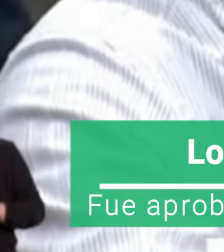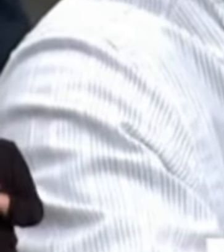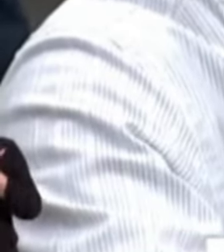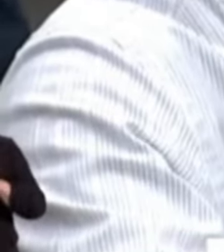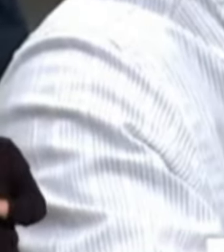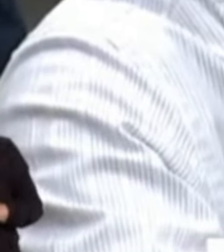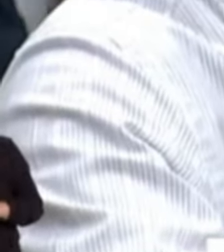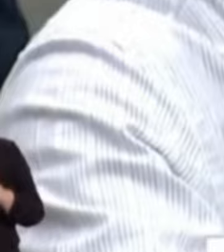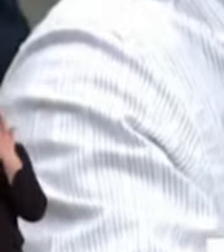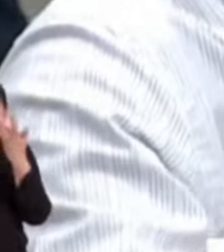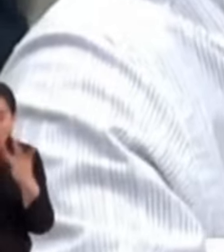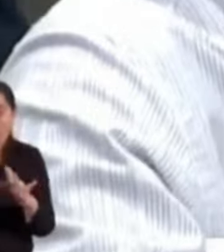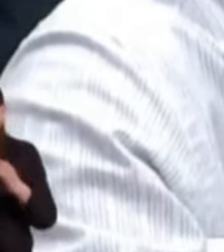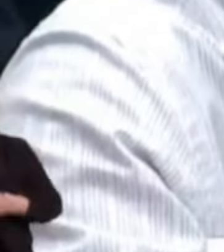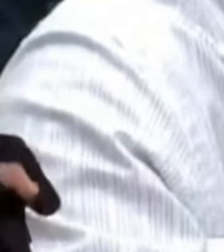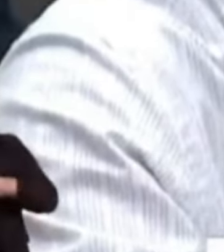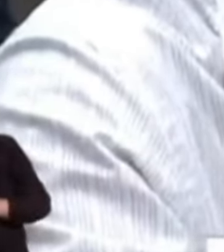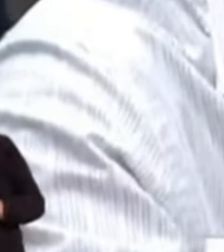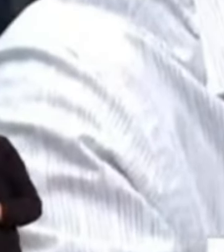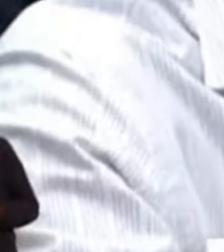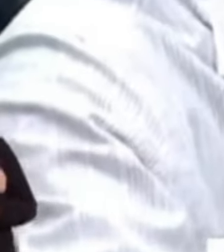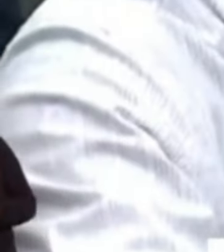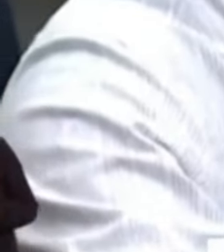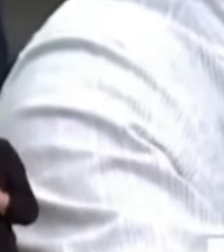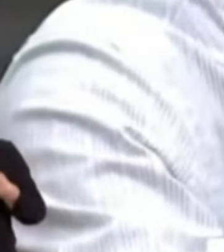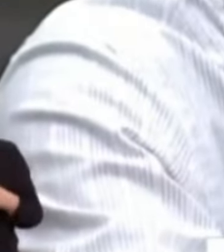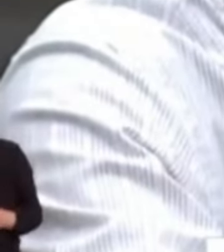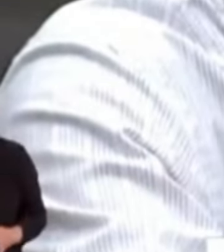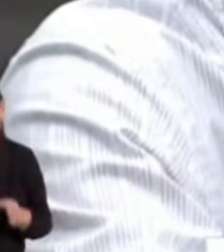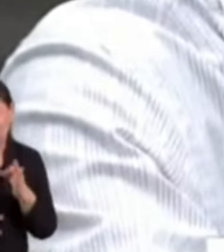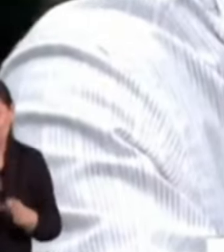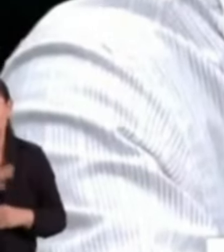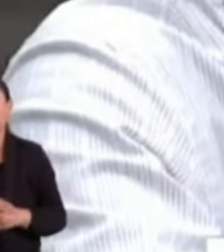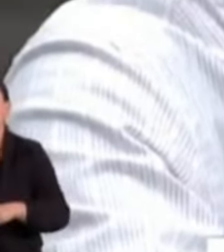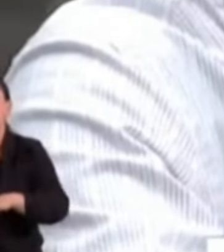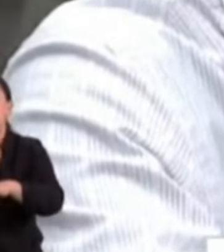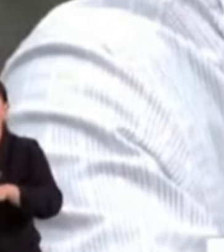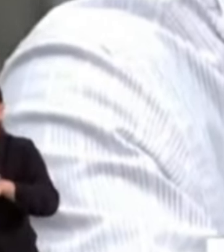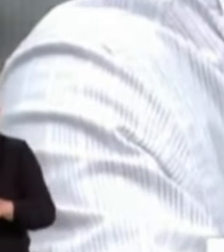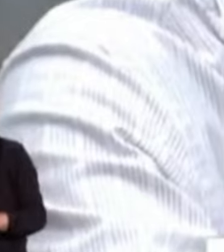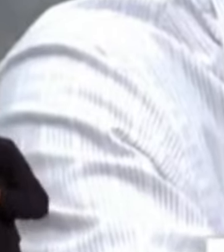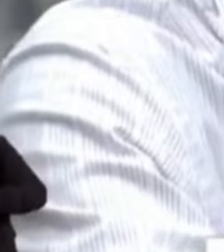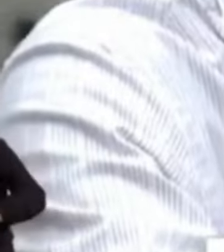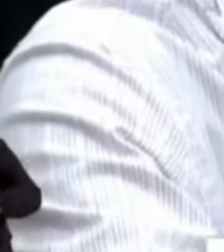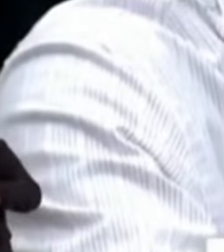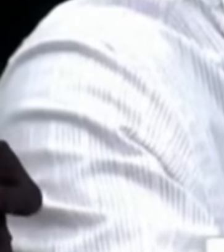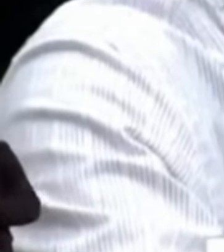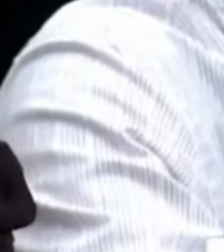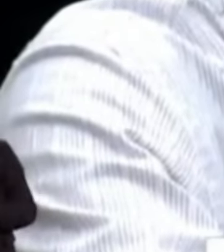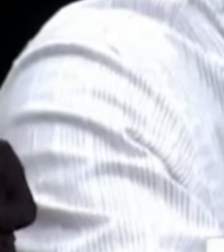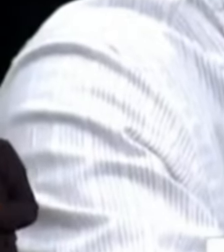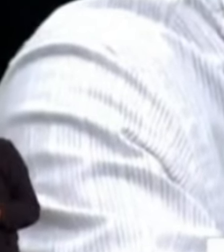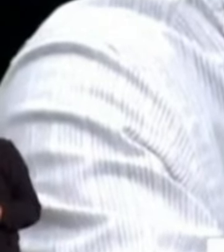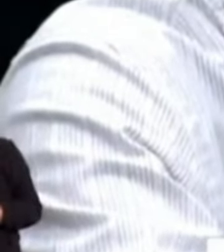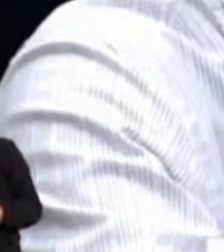o ausencia definitiva de alguno de sus integrantes. Señala que la administración y control interno del Tribunal Electoral